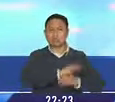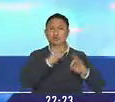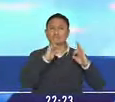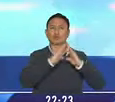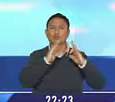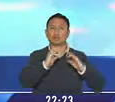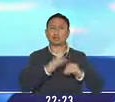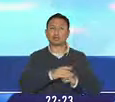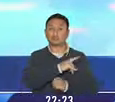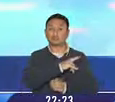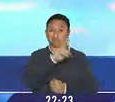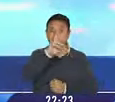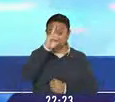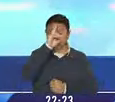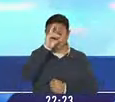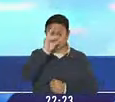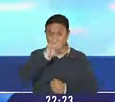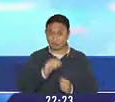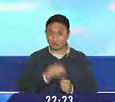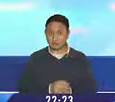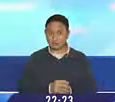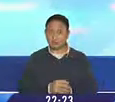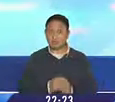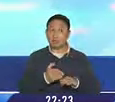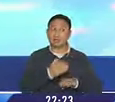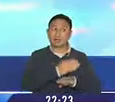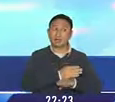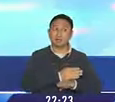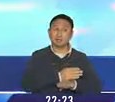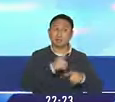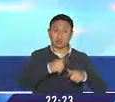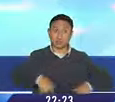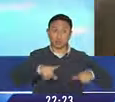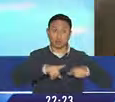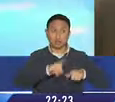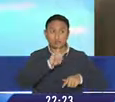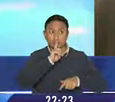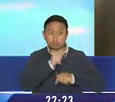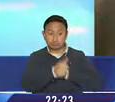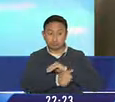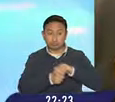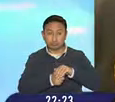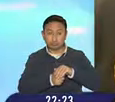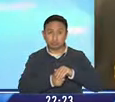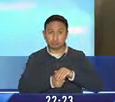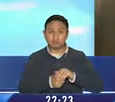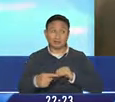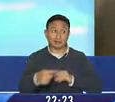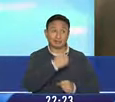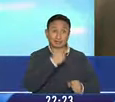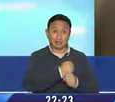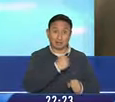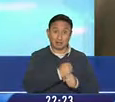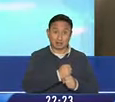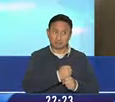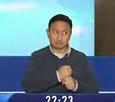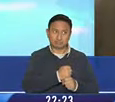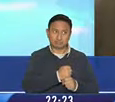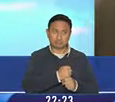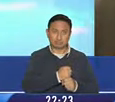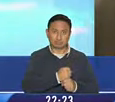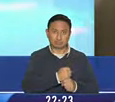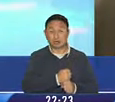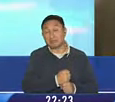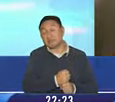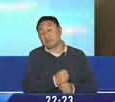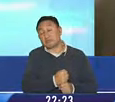tan astuto que lo tuvieron que vigilar, pues no salía del lugar donde residía. No se encontraba trabajando en un lugar específico, o si es que se